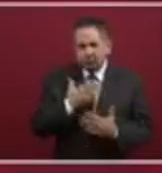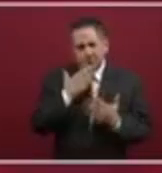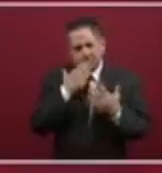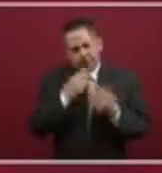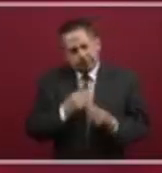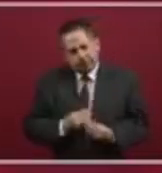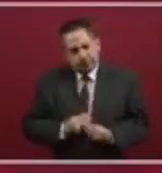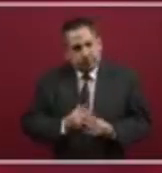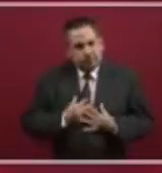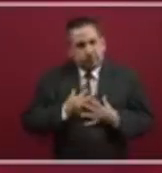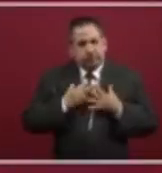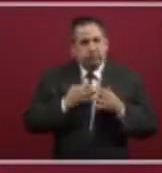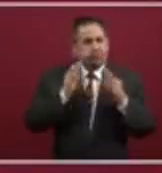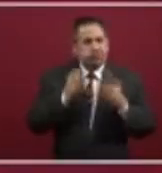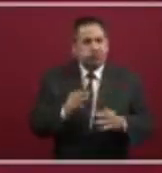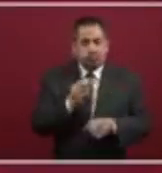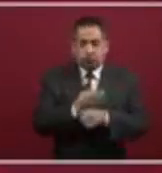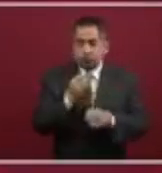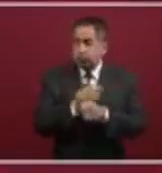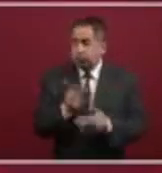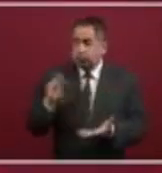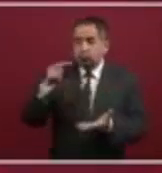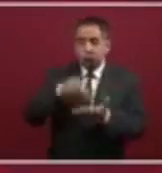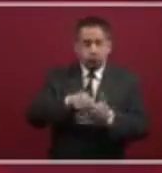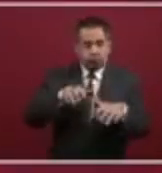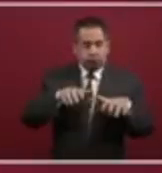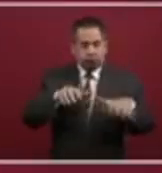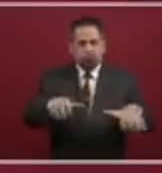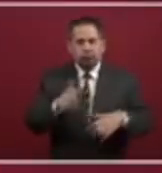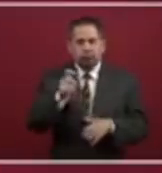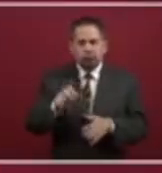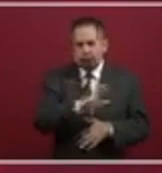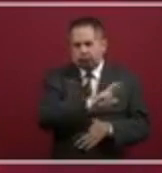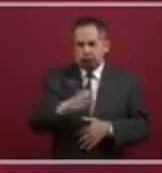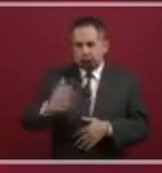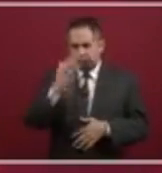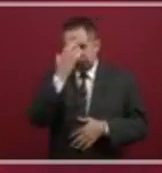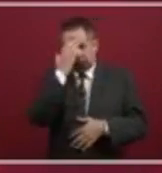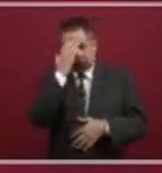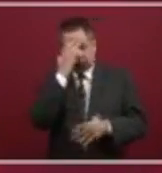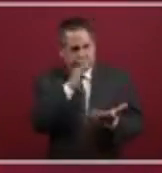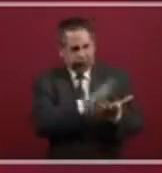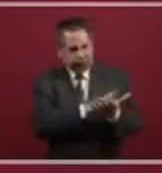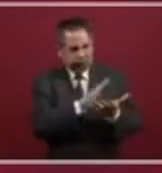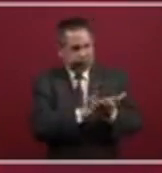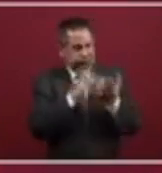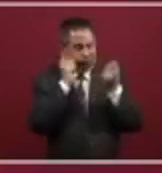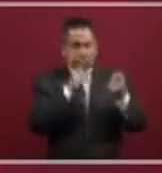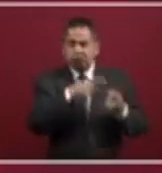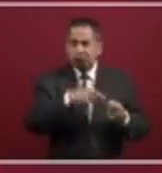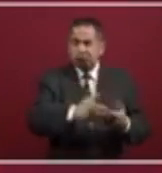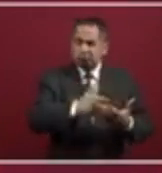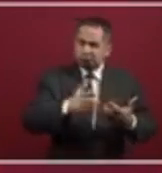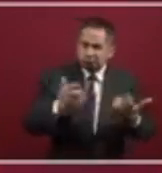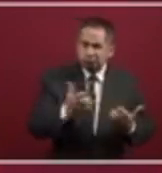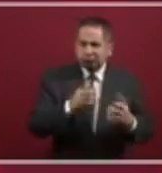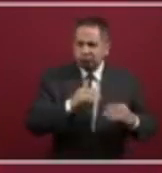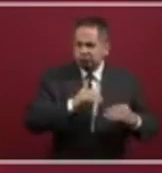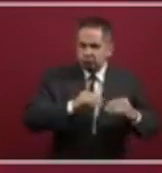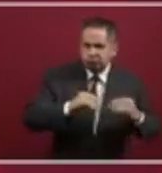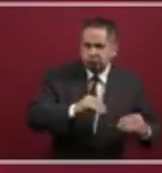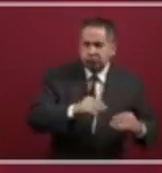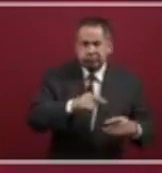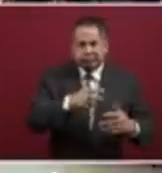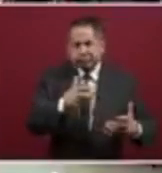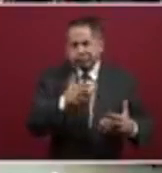esta ceremonia de reconocimiento a la labor de